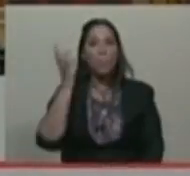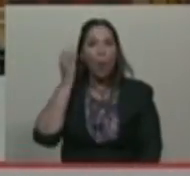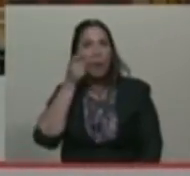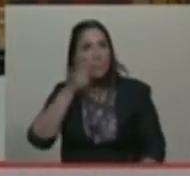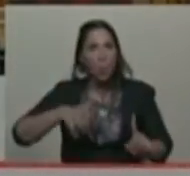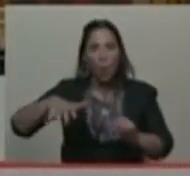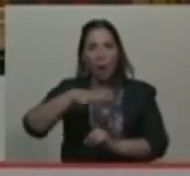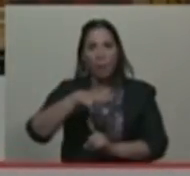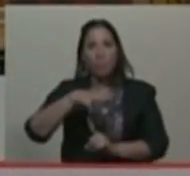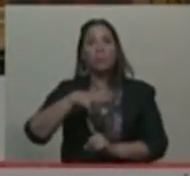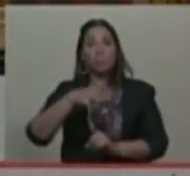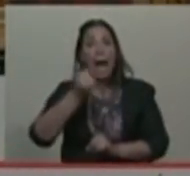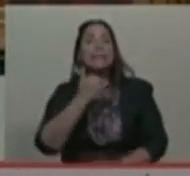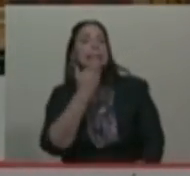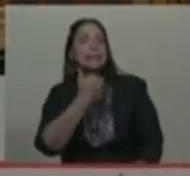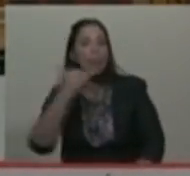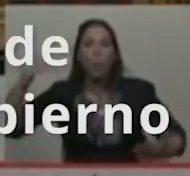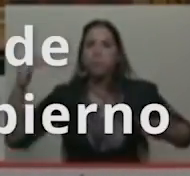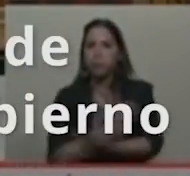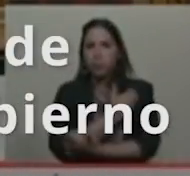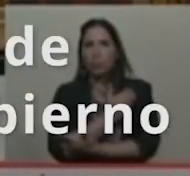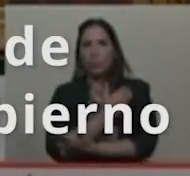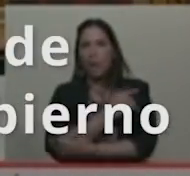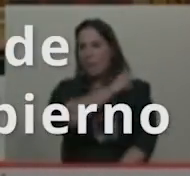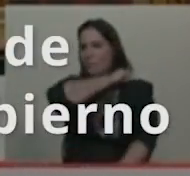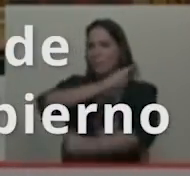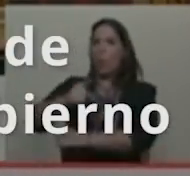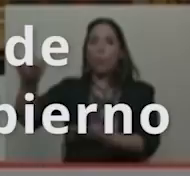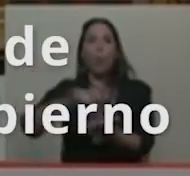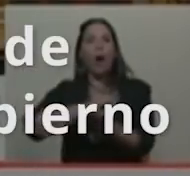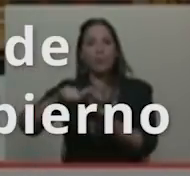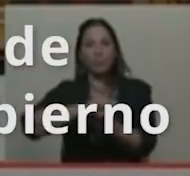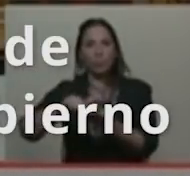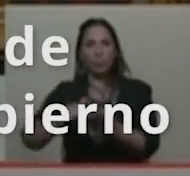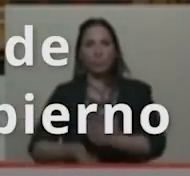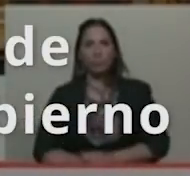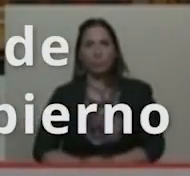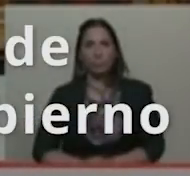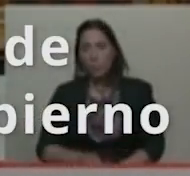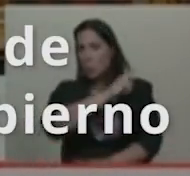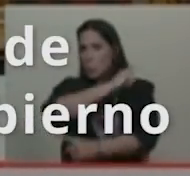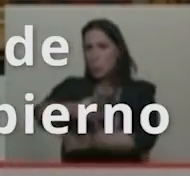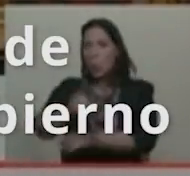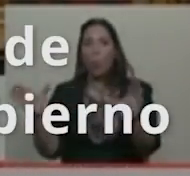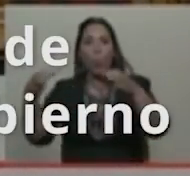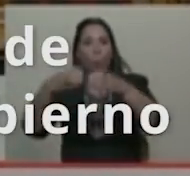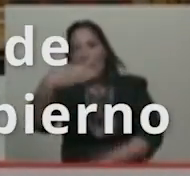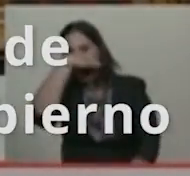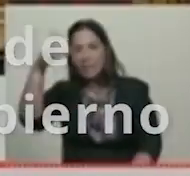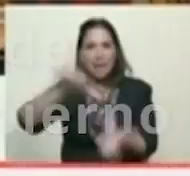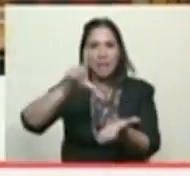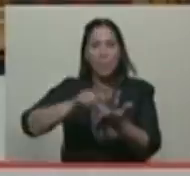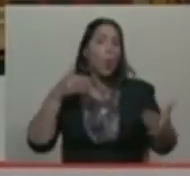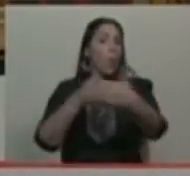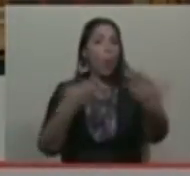está en marcha un golpe de Estado ordenado desde Washington, ordenado desde el cartel de Lima contra el gobierno legítimo